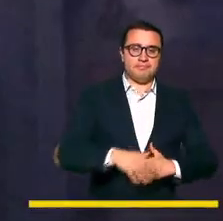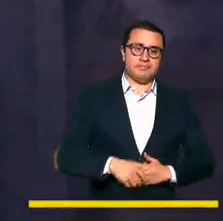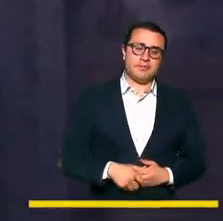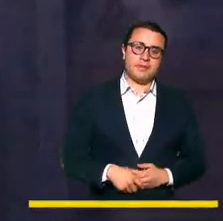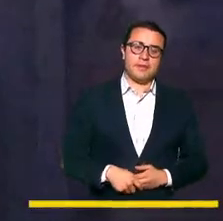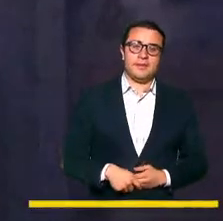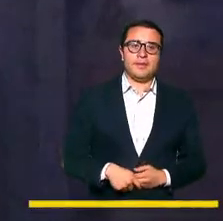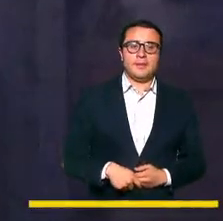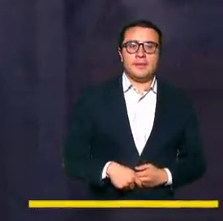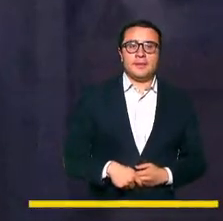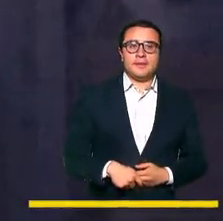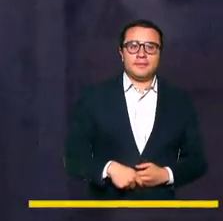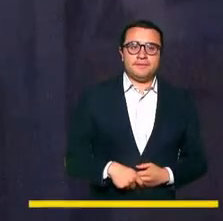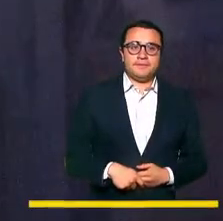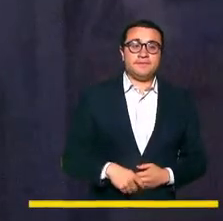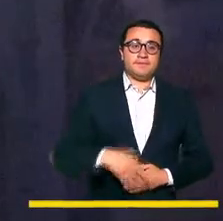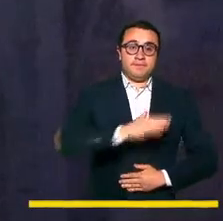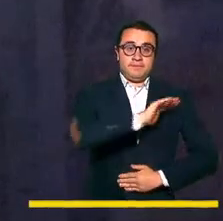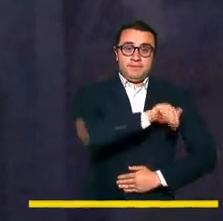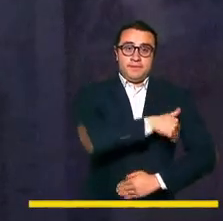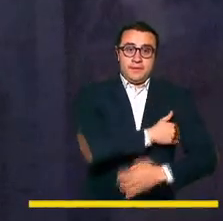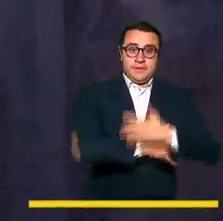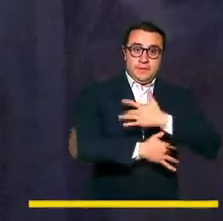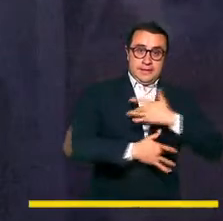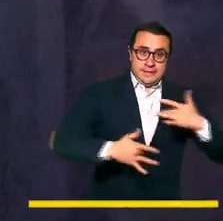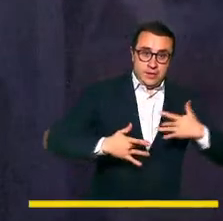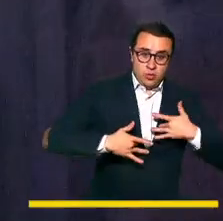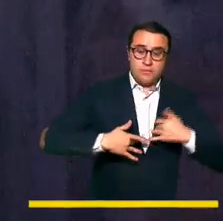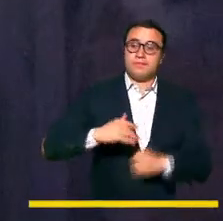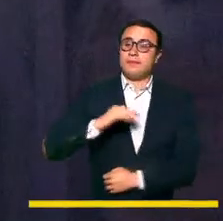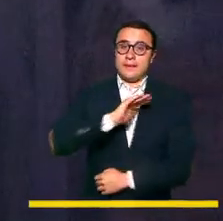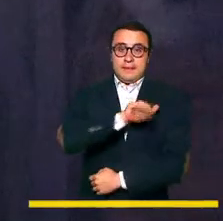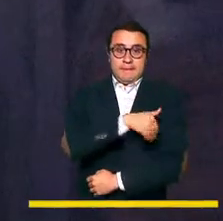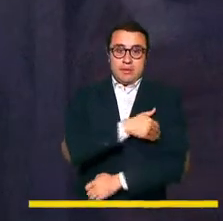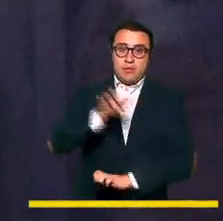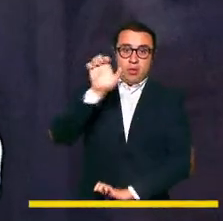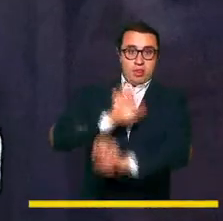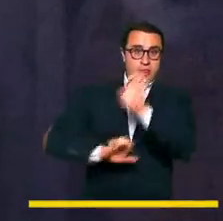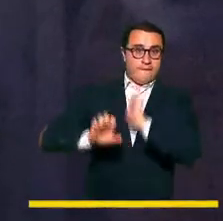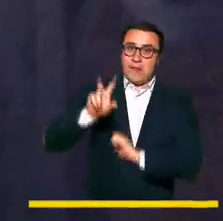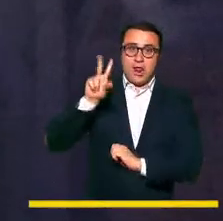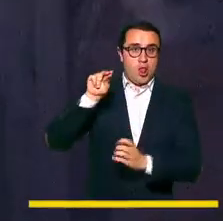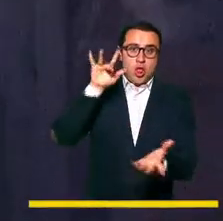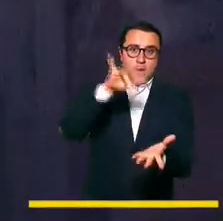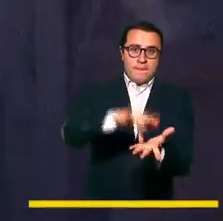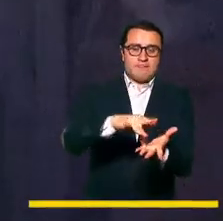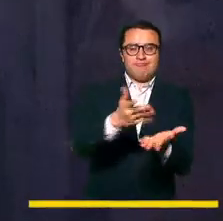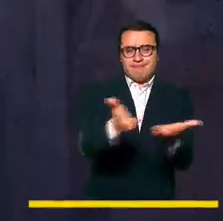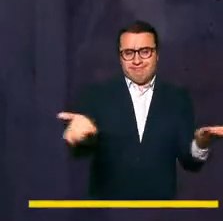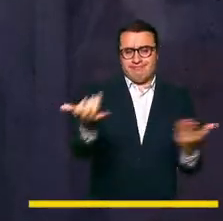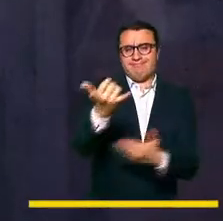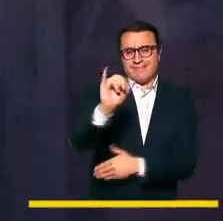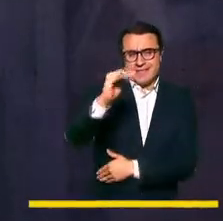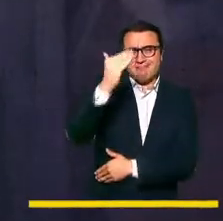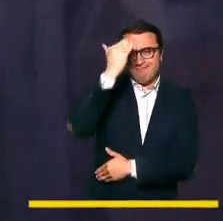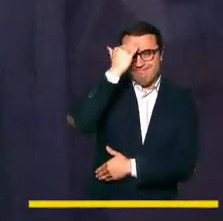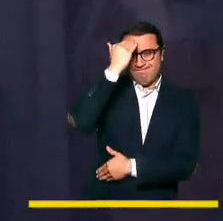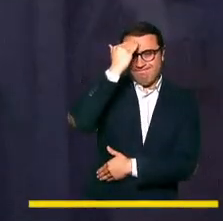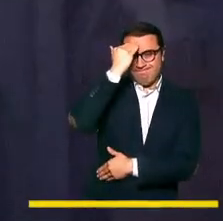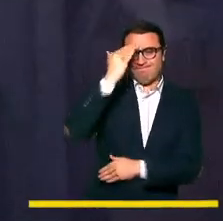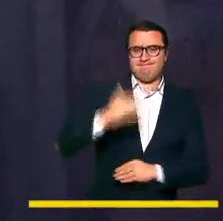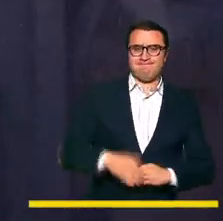El ministro de Salud y de Defensa, pues no están, se sabe públicamente por qué, han